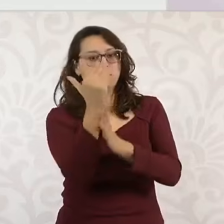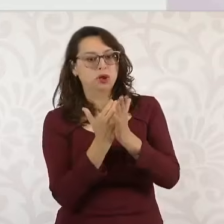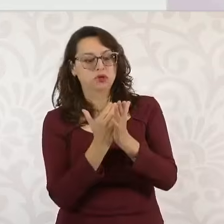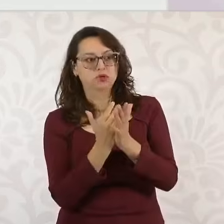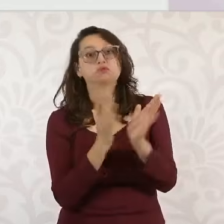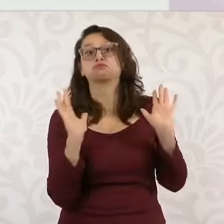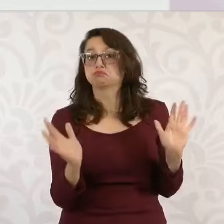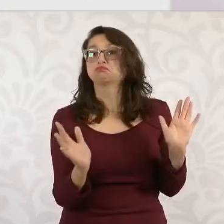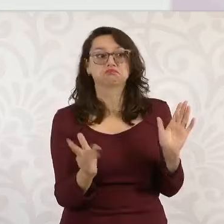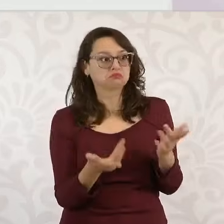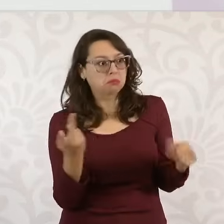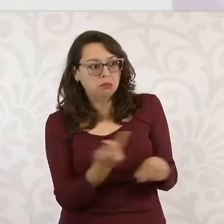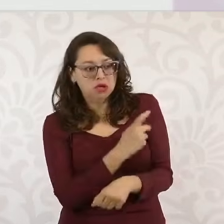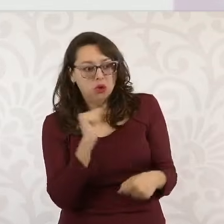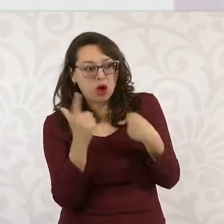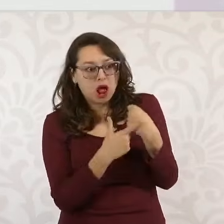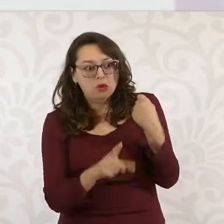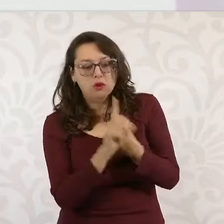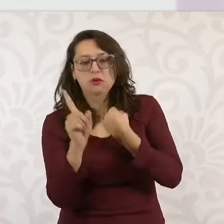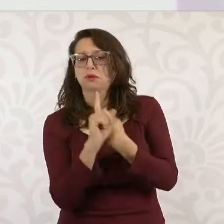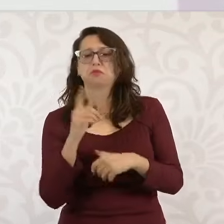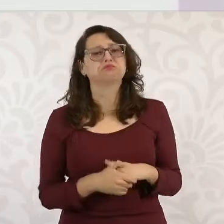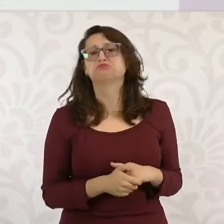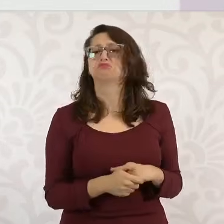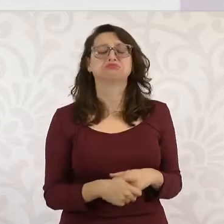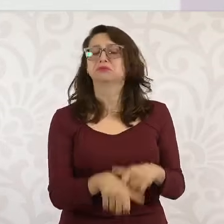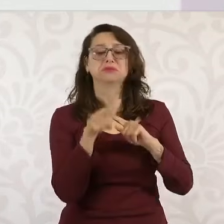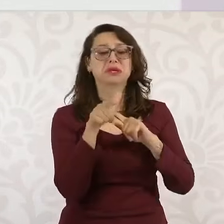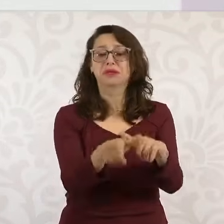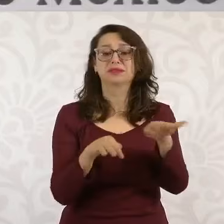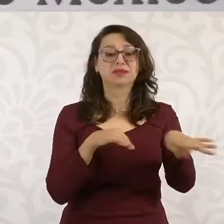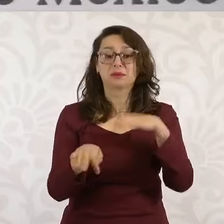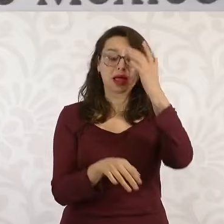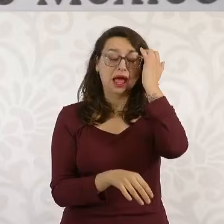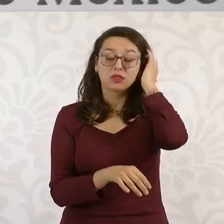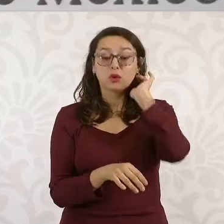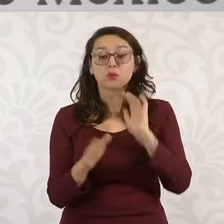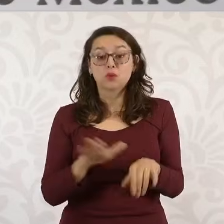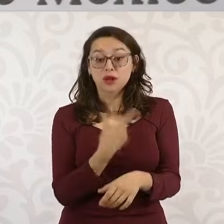Pudo seguir haciendo sus funciones sin problema. Tenían como 30